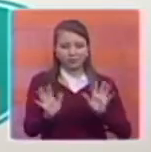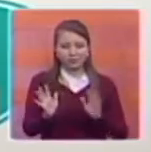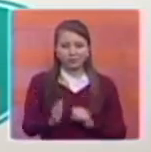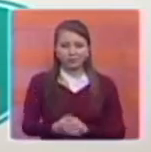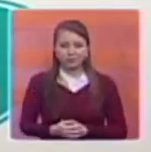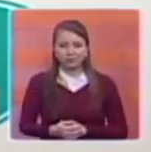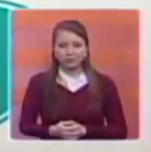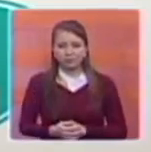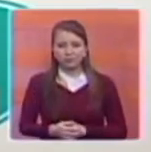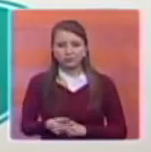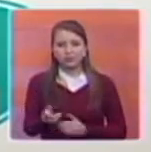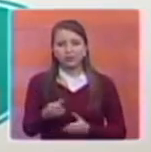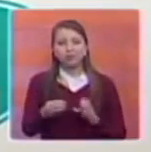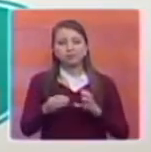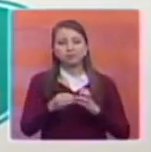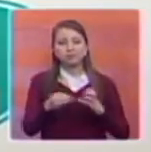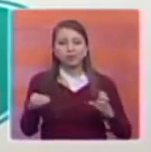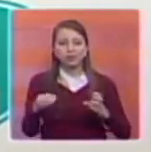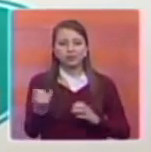ponerle el pimiento.